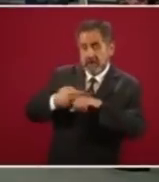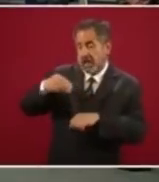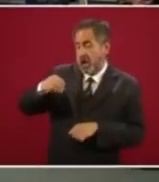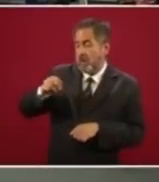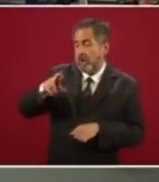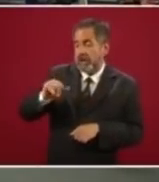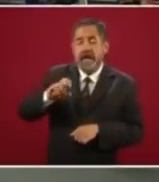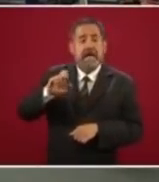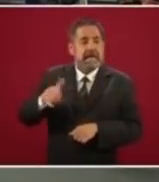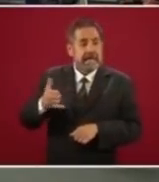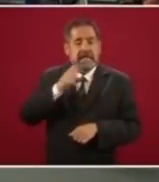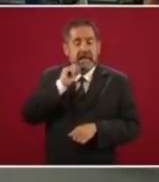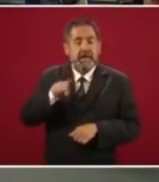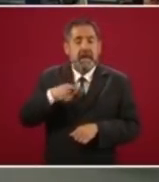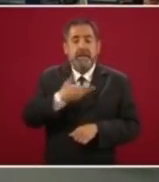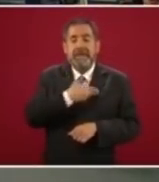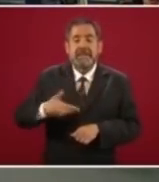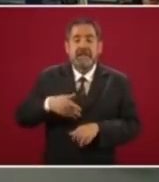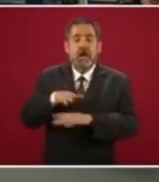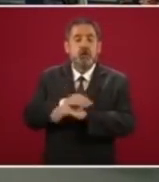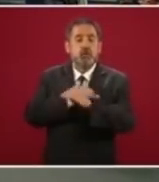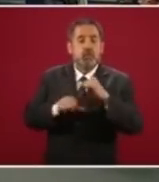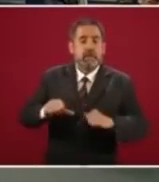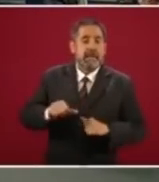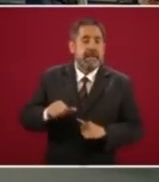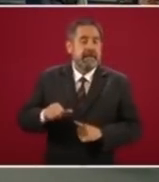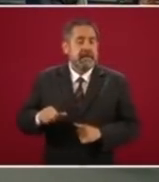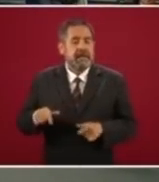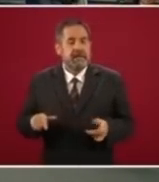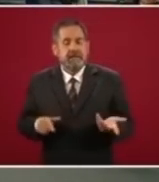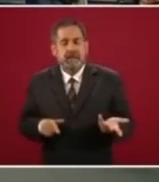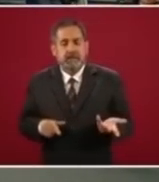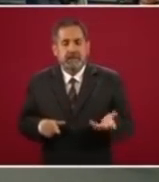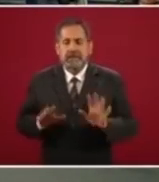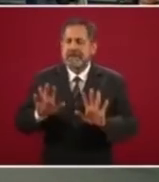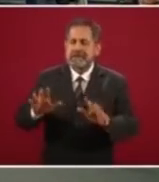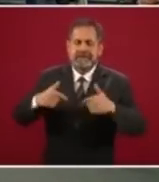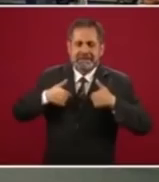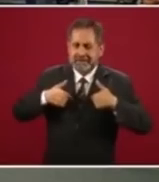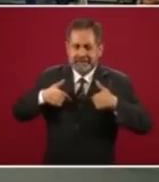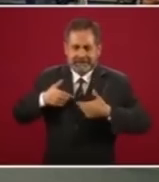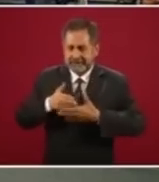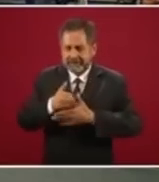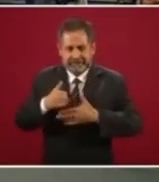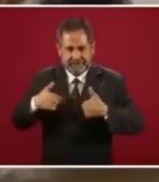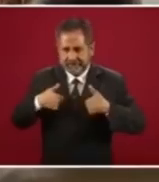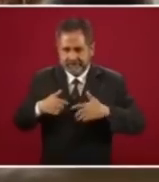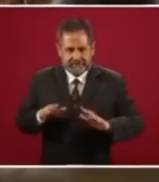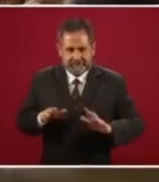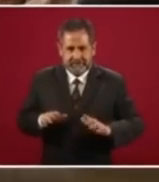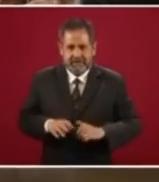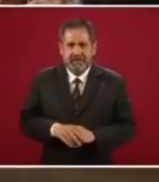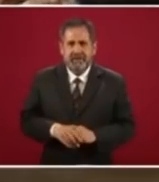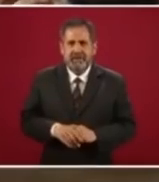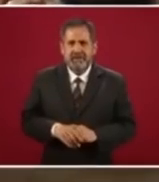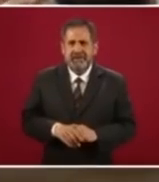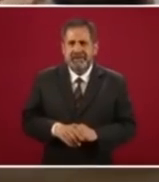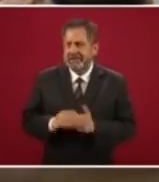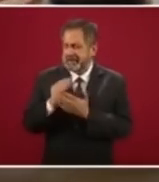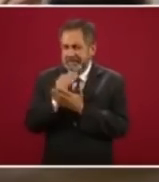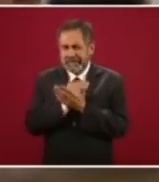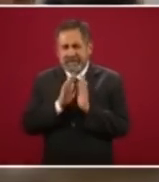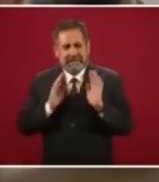y es presidenta suplente por Morena. Por eso, no meternos en eso. O sea, entre menos